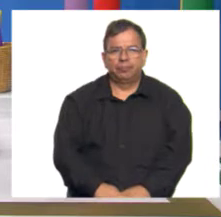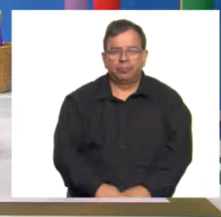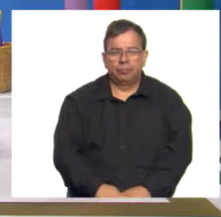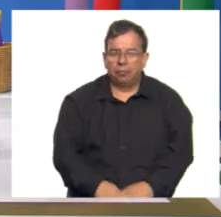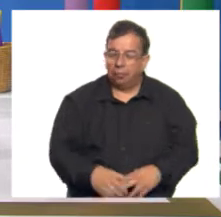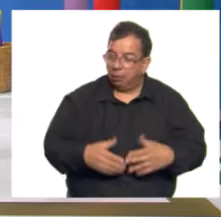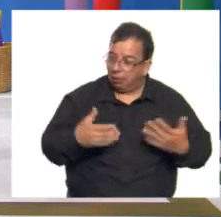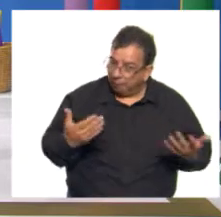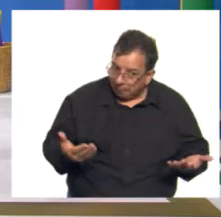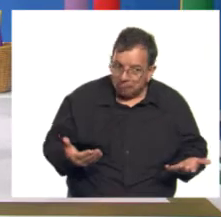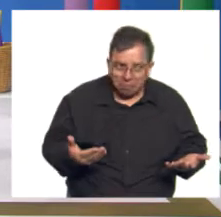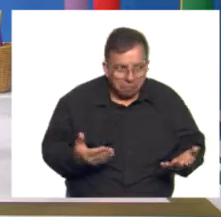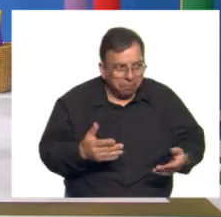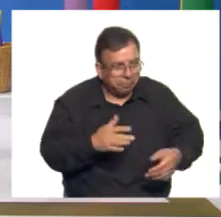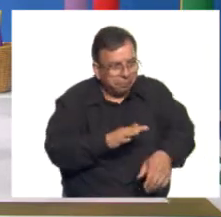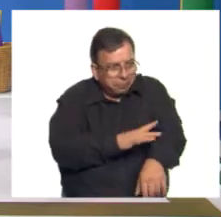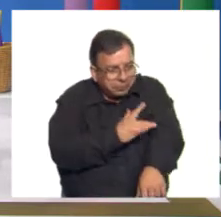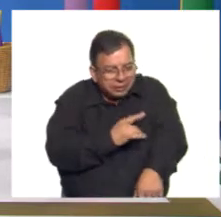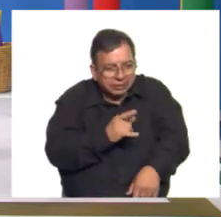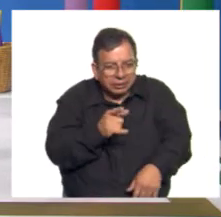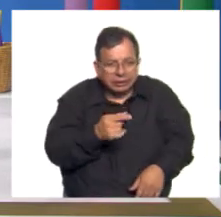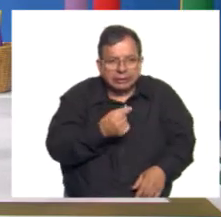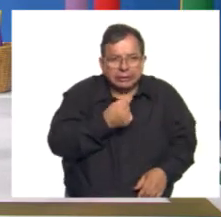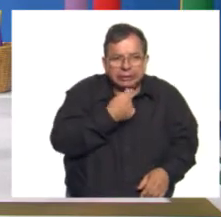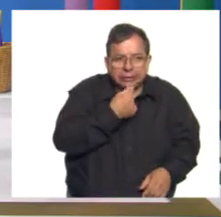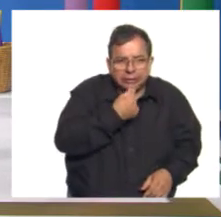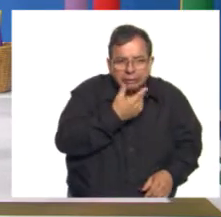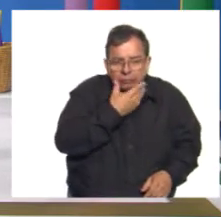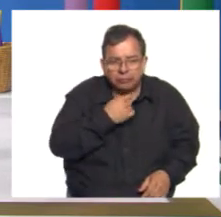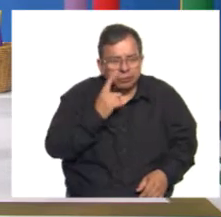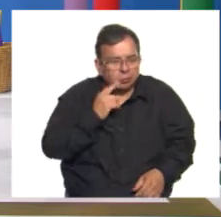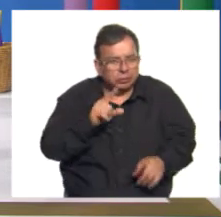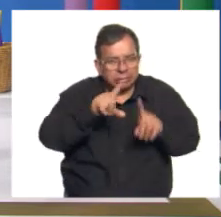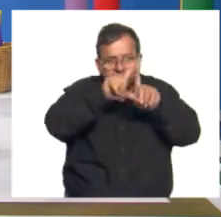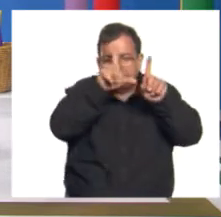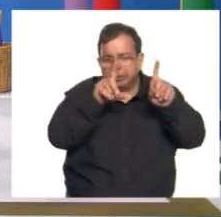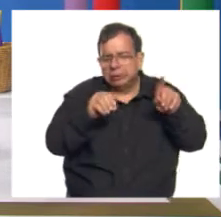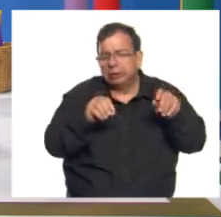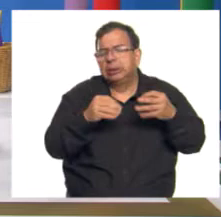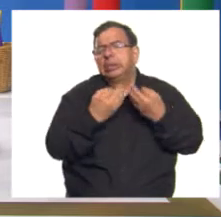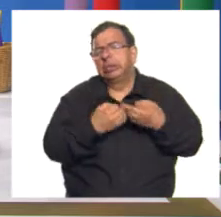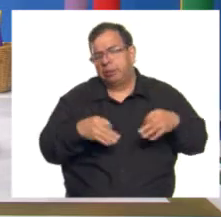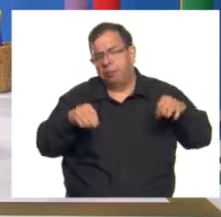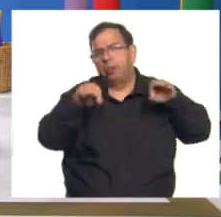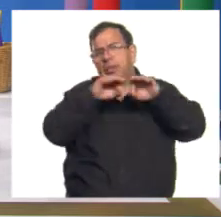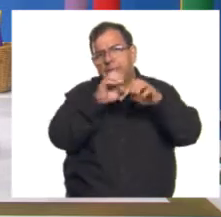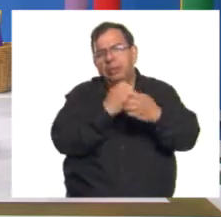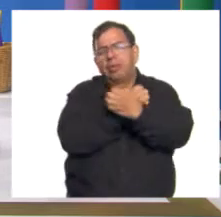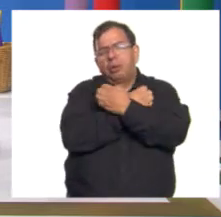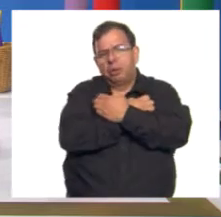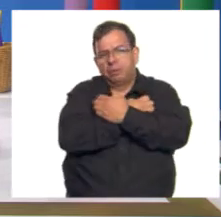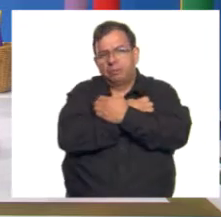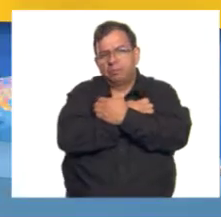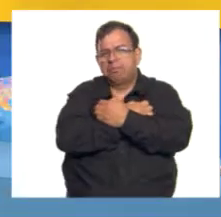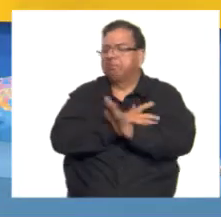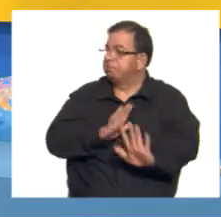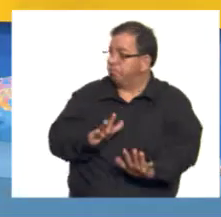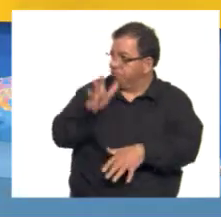Qué gusto y qué emoción saber que para las niñas y niños del país ha sido tan importante la educación. Estoy de